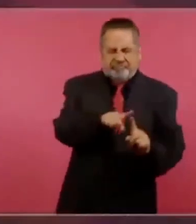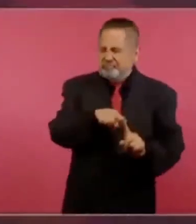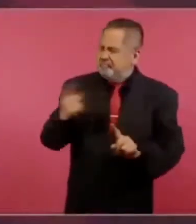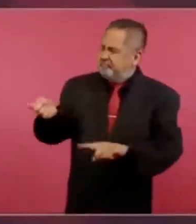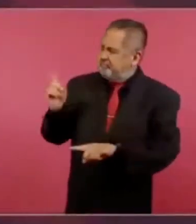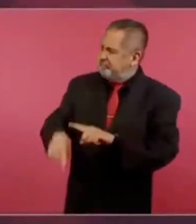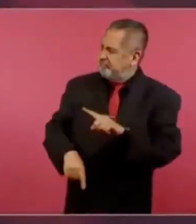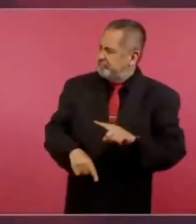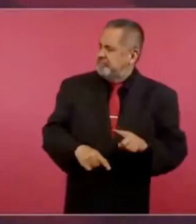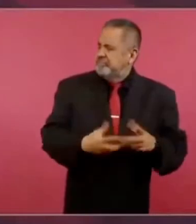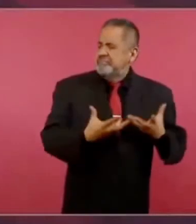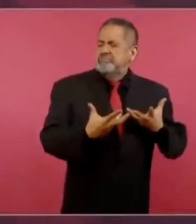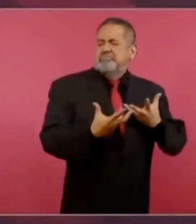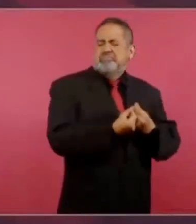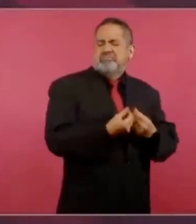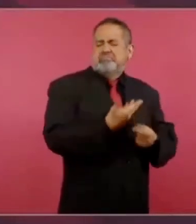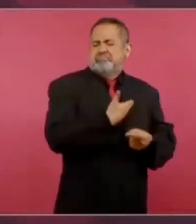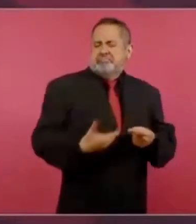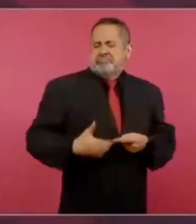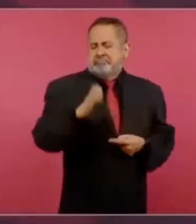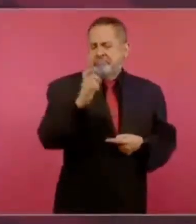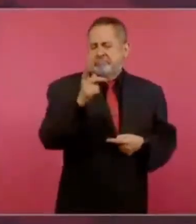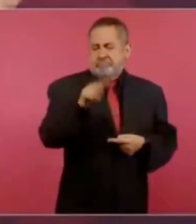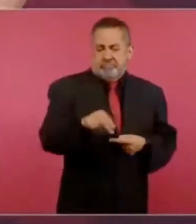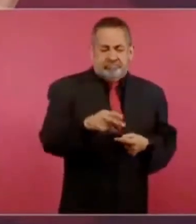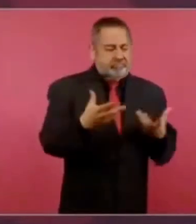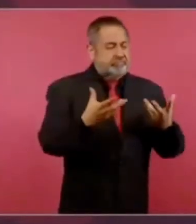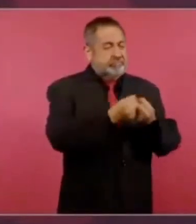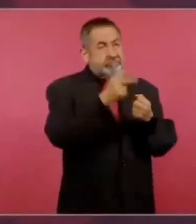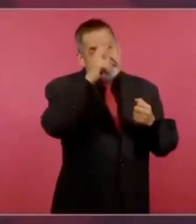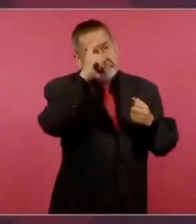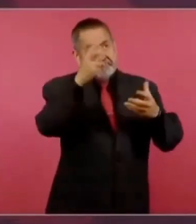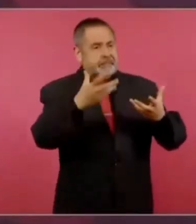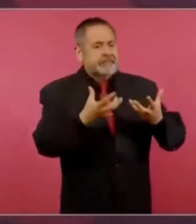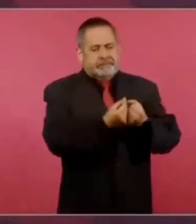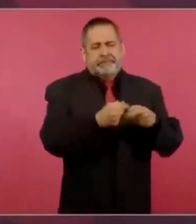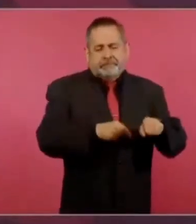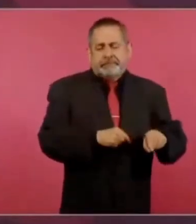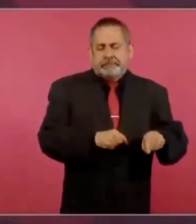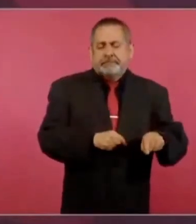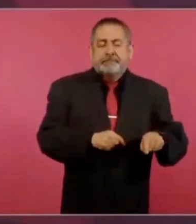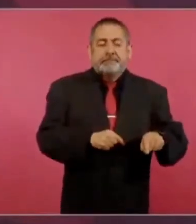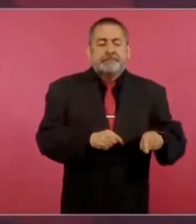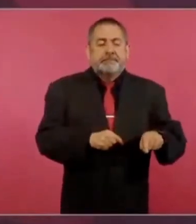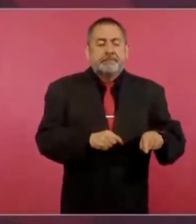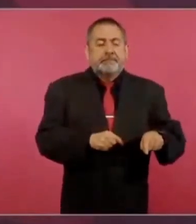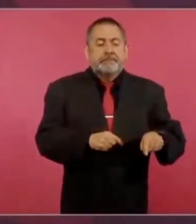muy empoderados, que se decían los dueños de México,